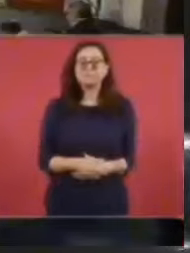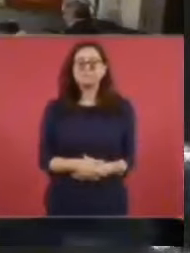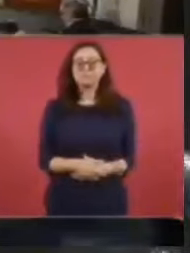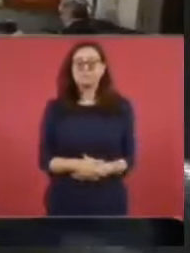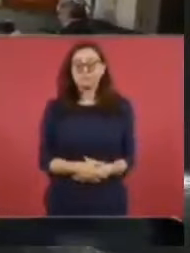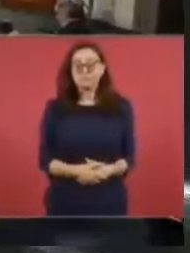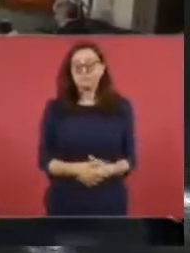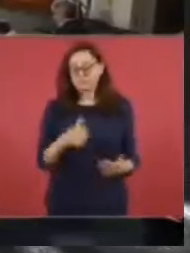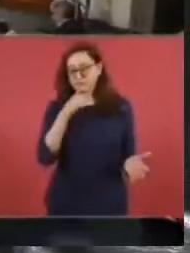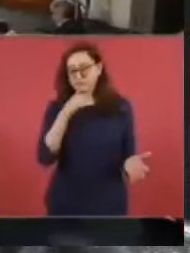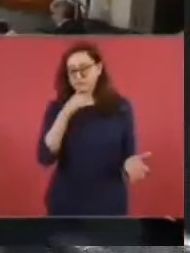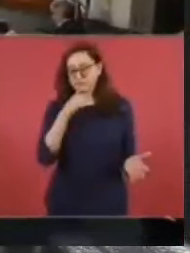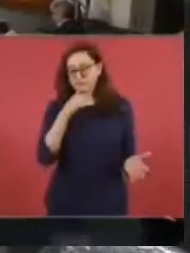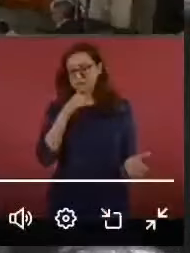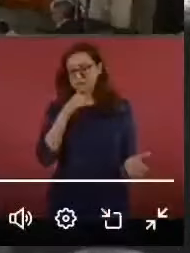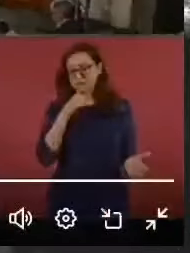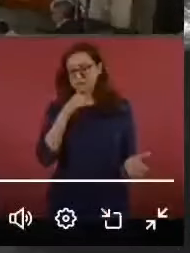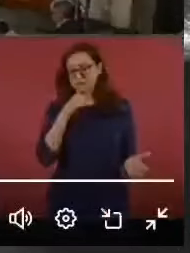Esa es la carta.